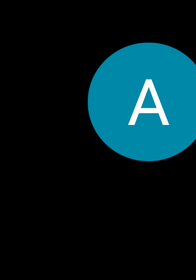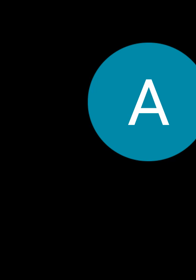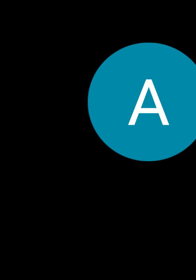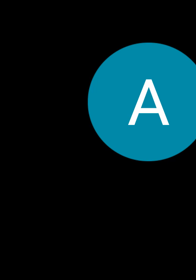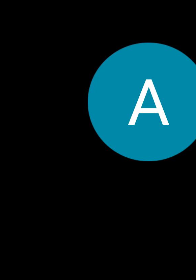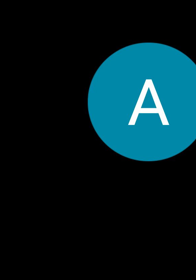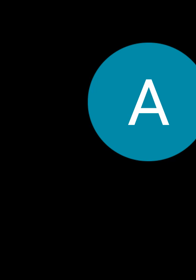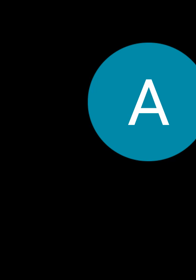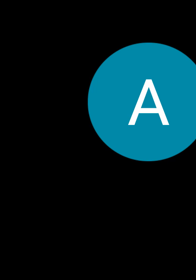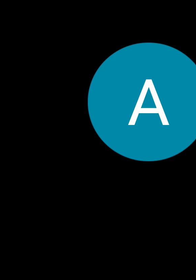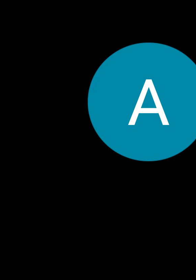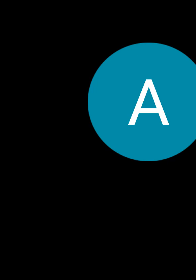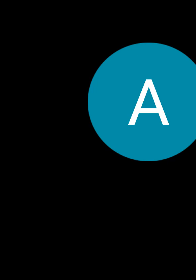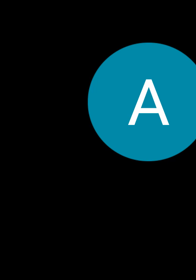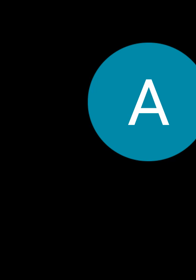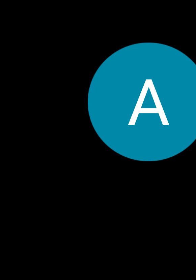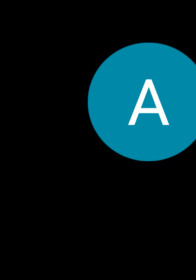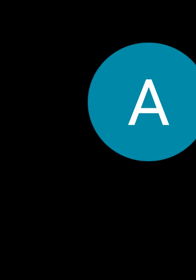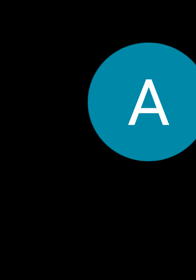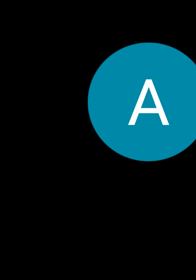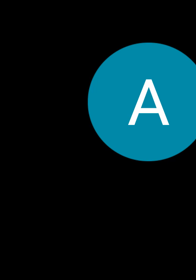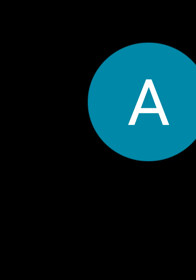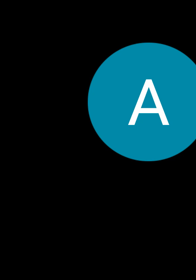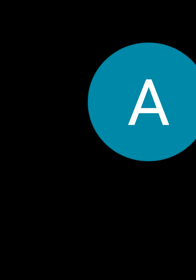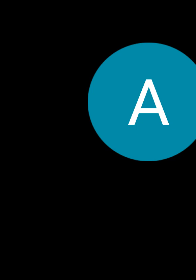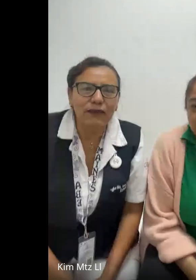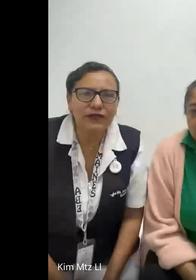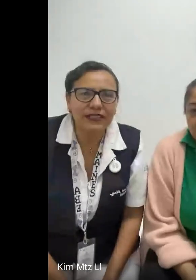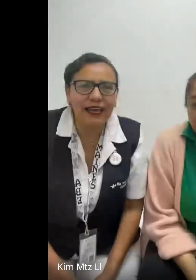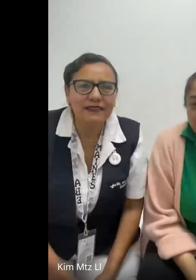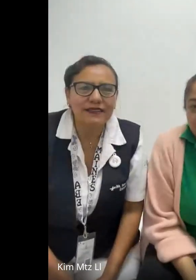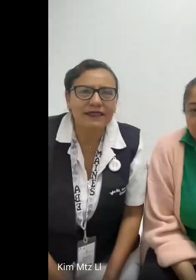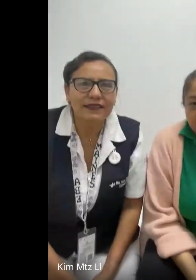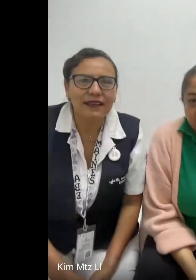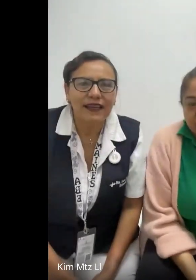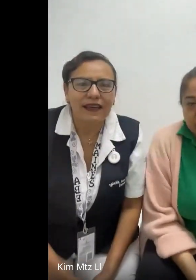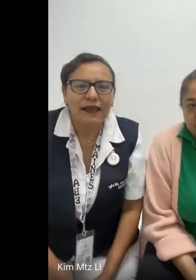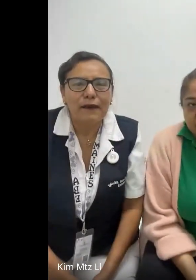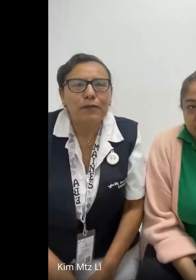Ahí está, Frania, adelante, te escuchamos ya. Ya podemos. Hola, buenos días.